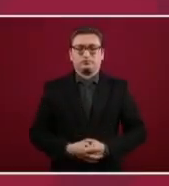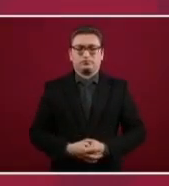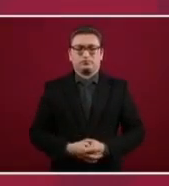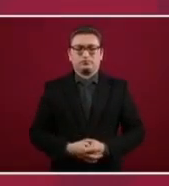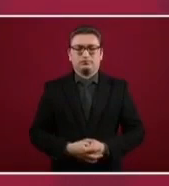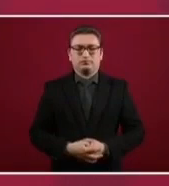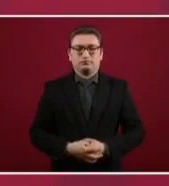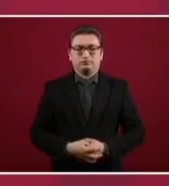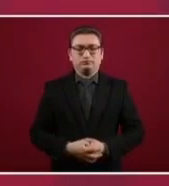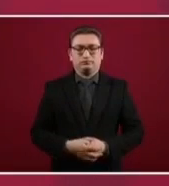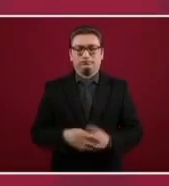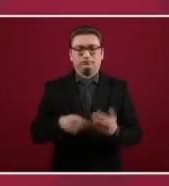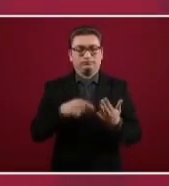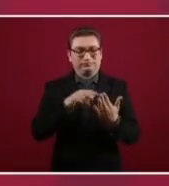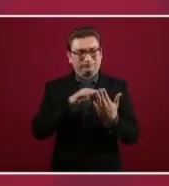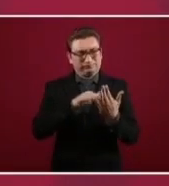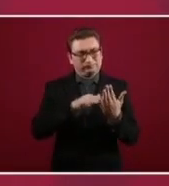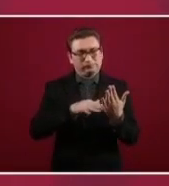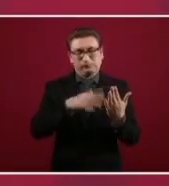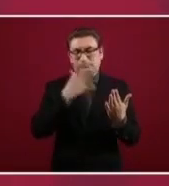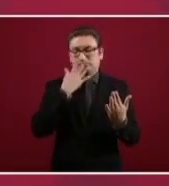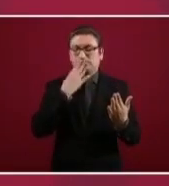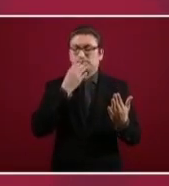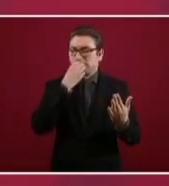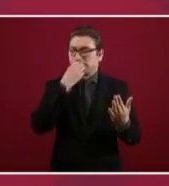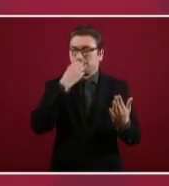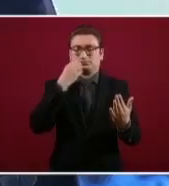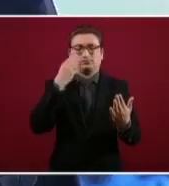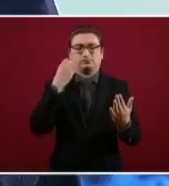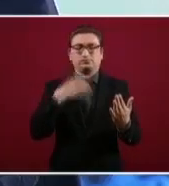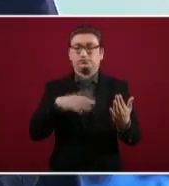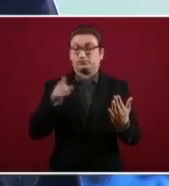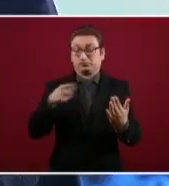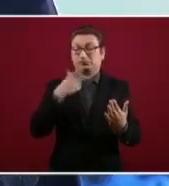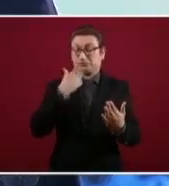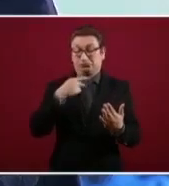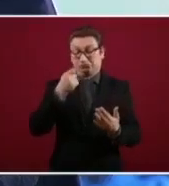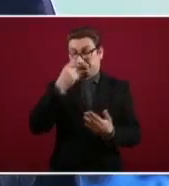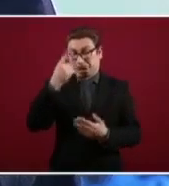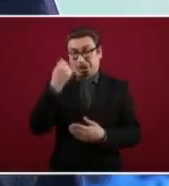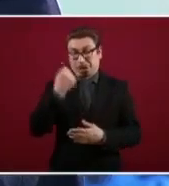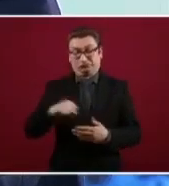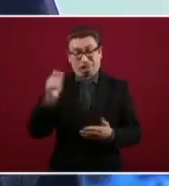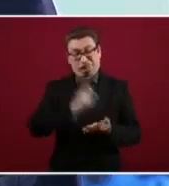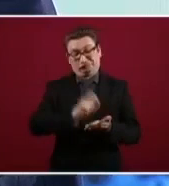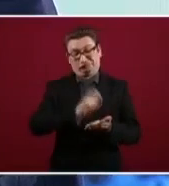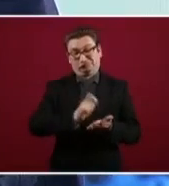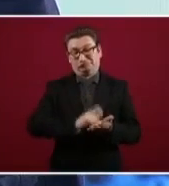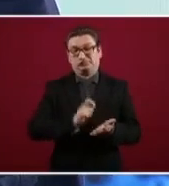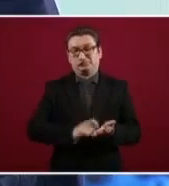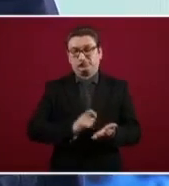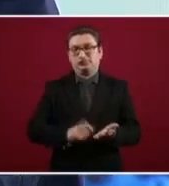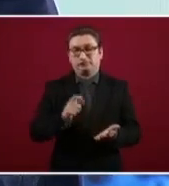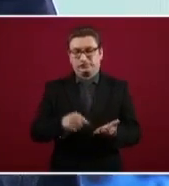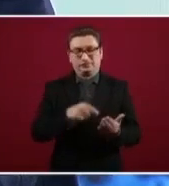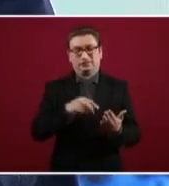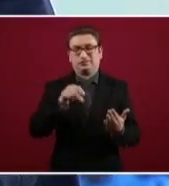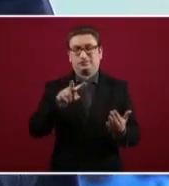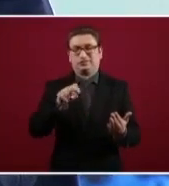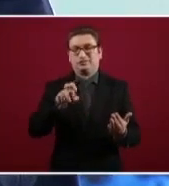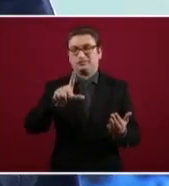es espléndido como escritor y es una de las novelas